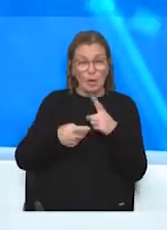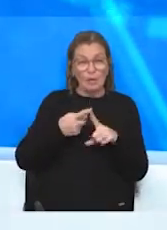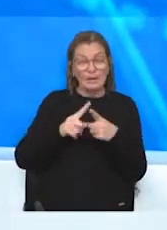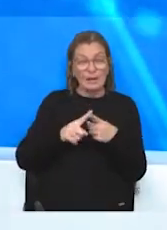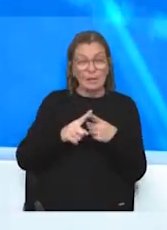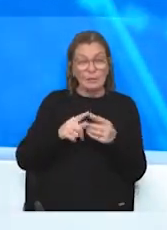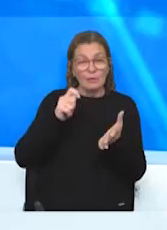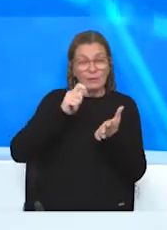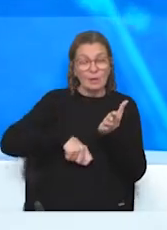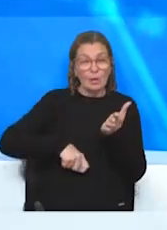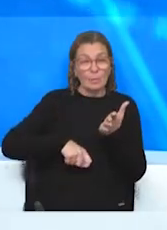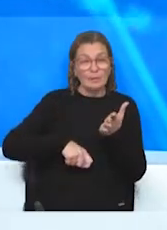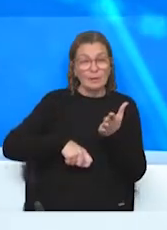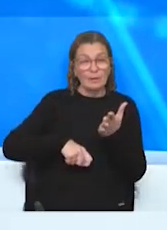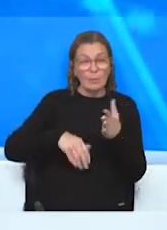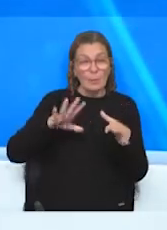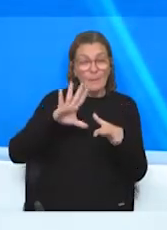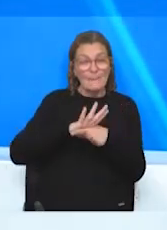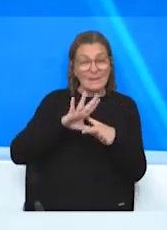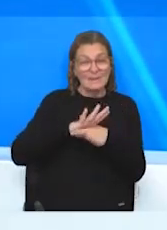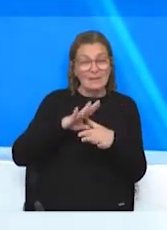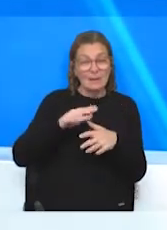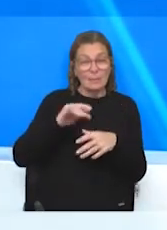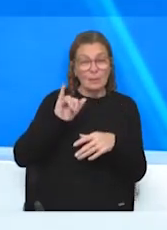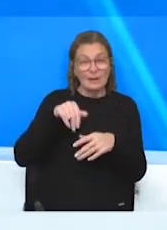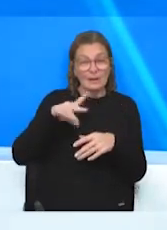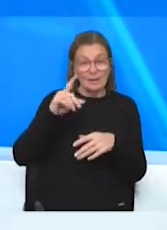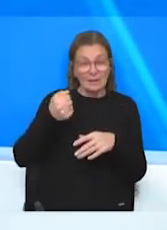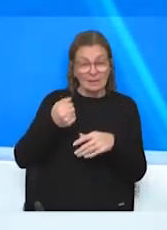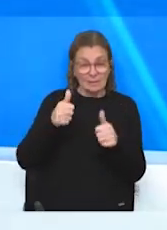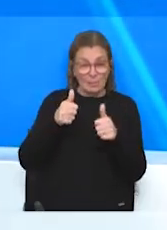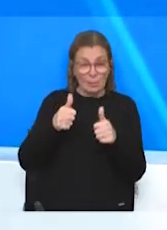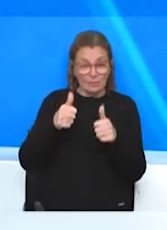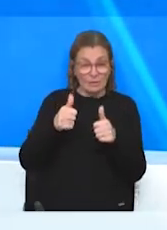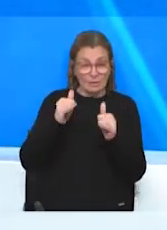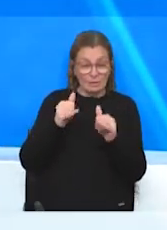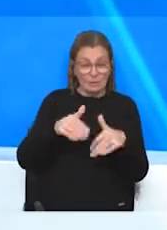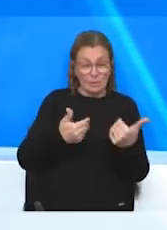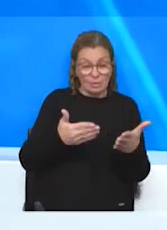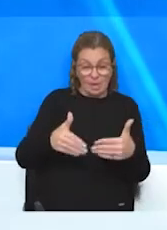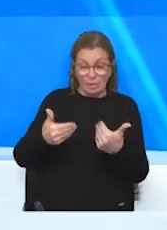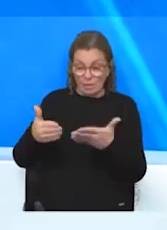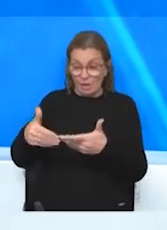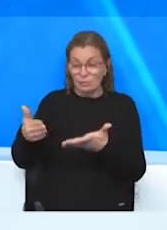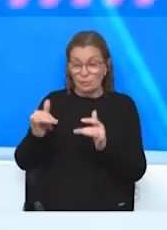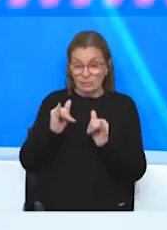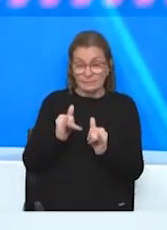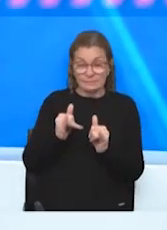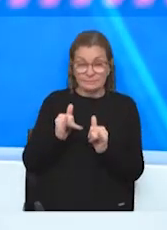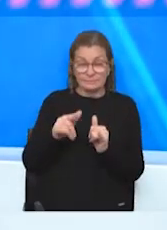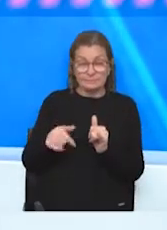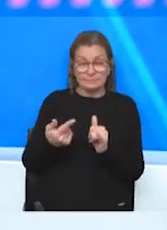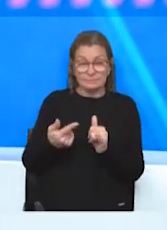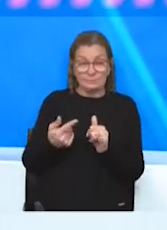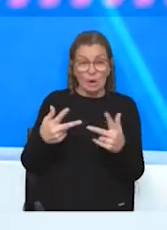había firmado un convenio con el propio mides a través del linda que haía funcionado correctamente se haban entregado datos etcétera y en momento